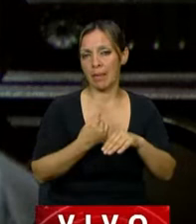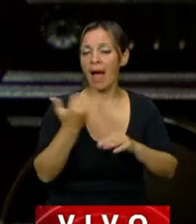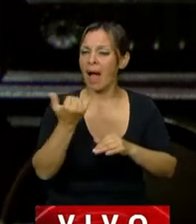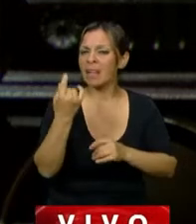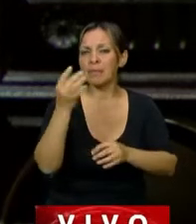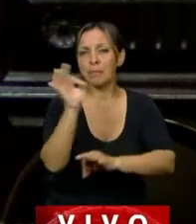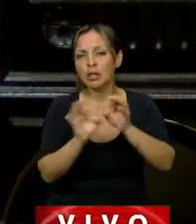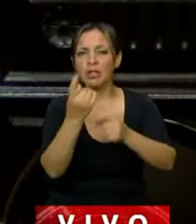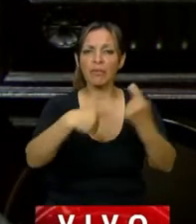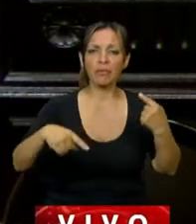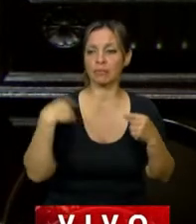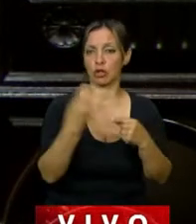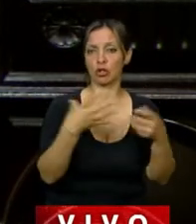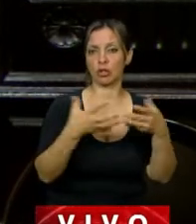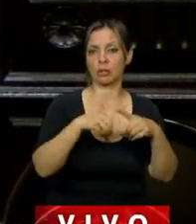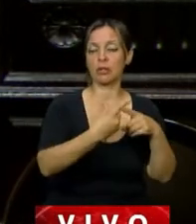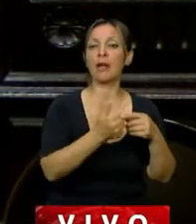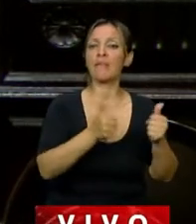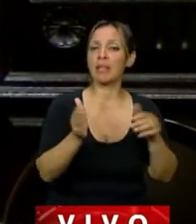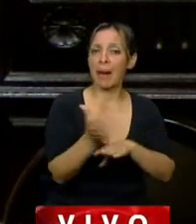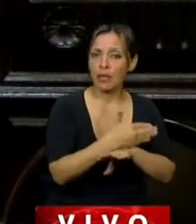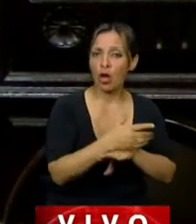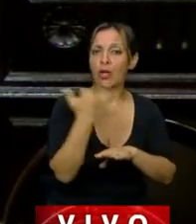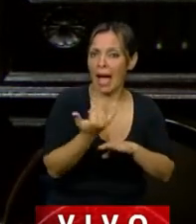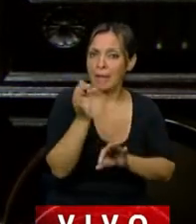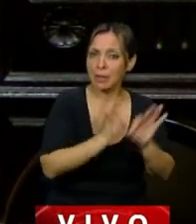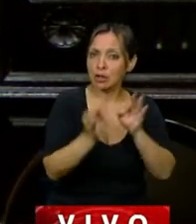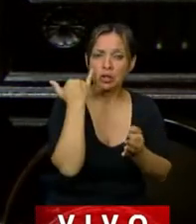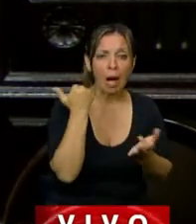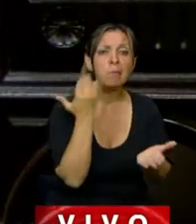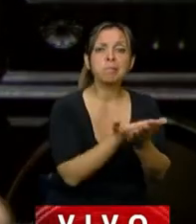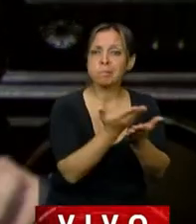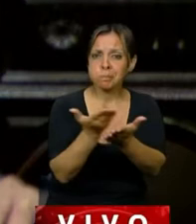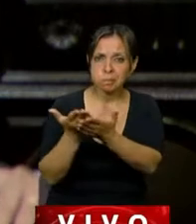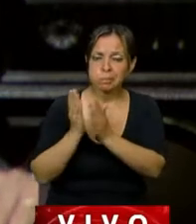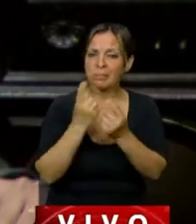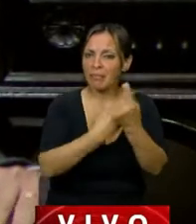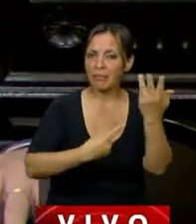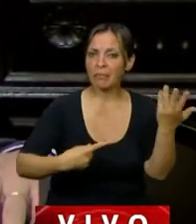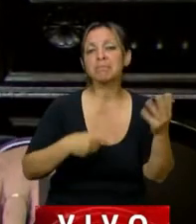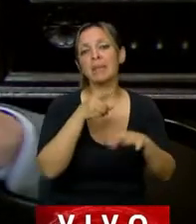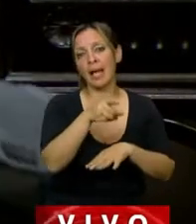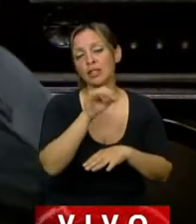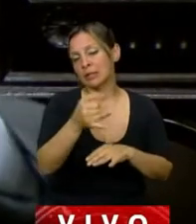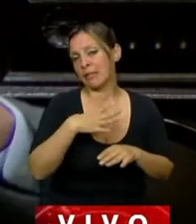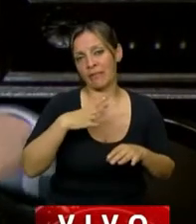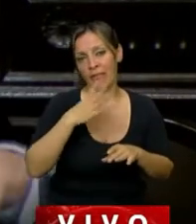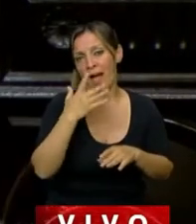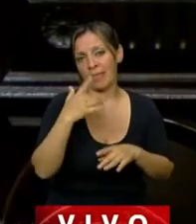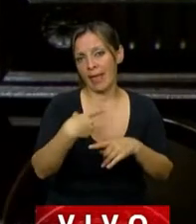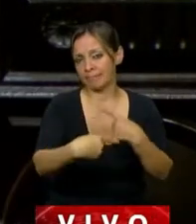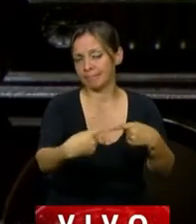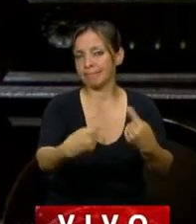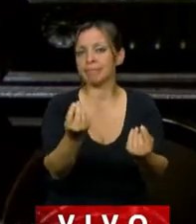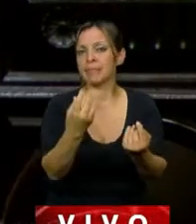proyectos. Nosotros desde el Frente de Todos tenemos presentados proyectos al respecto y me parece que debe ser, y es una cuenta pendiente que debe ser